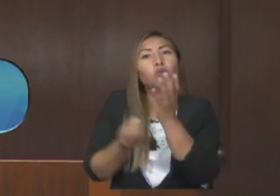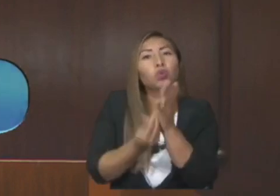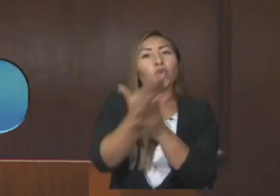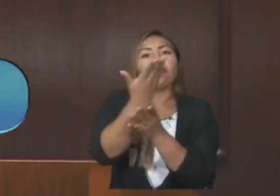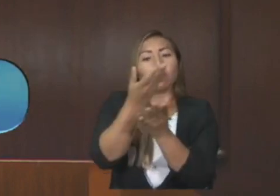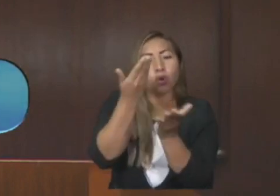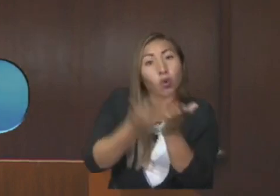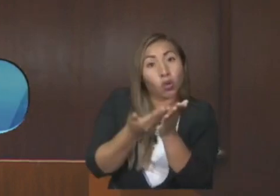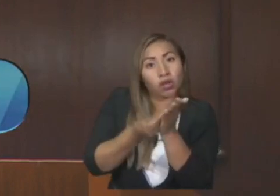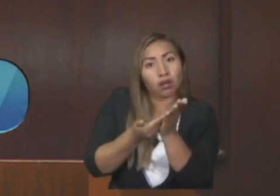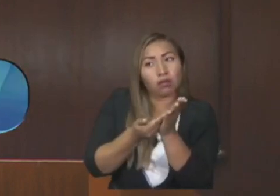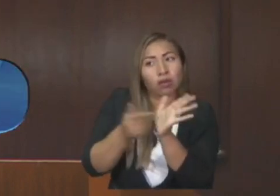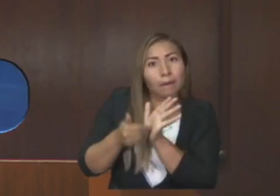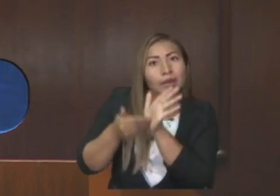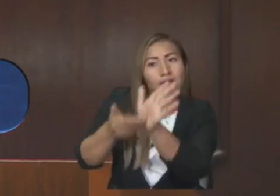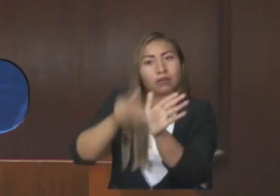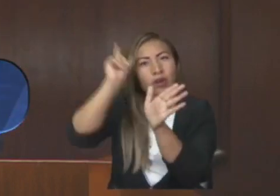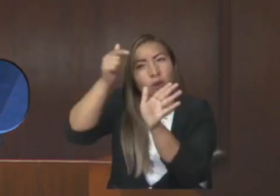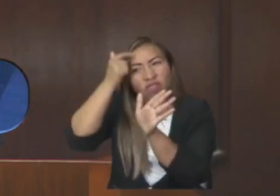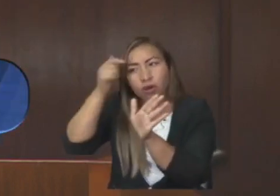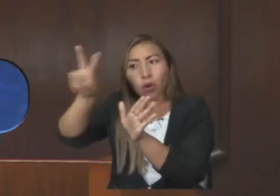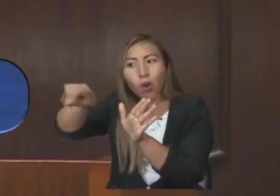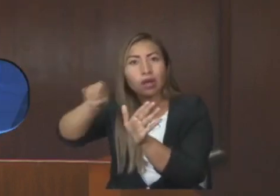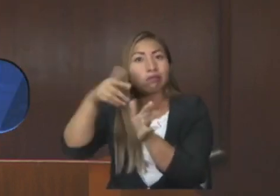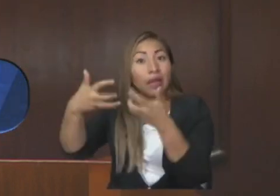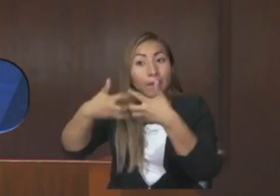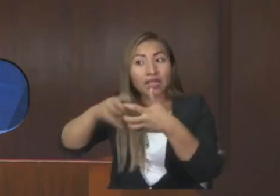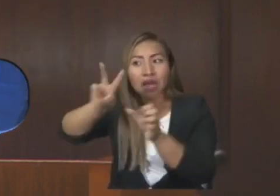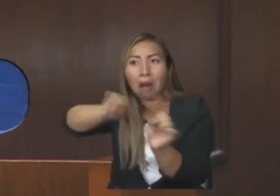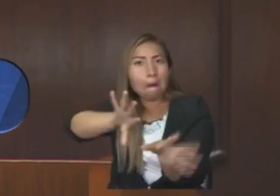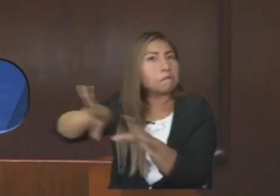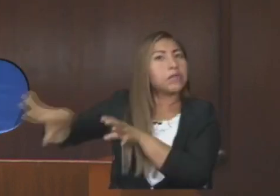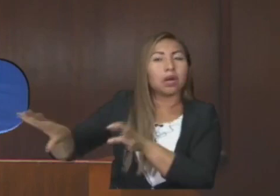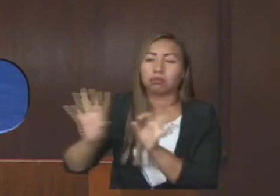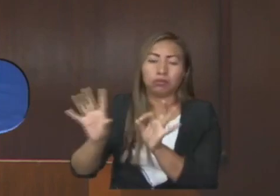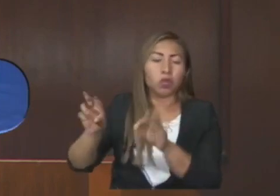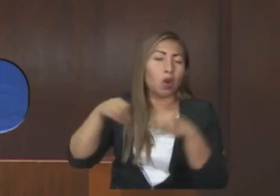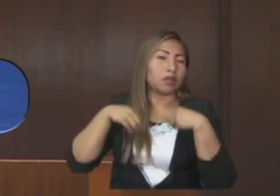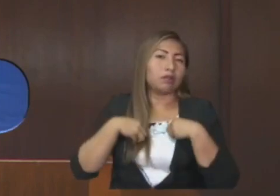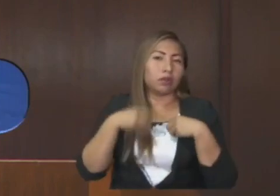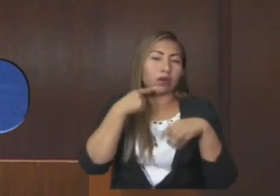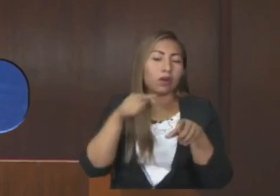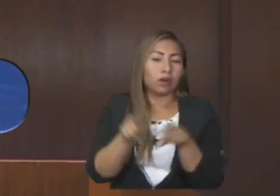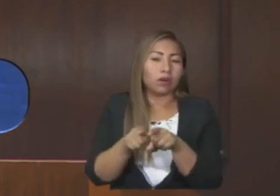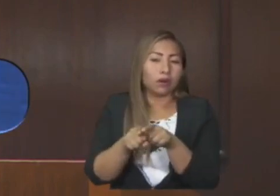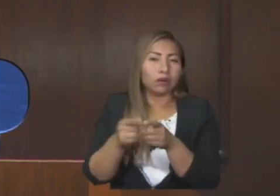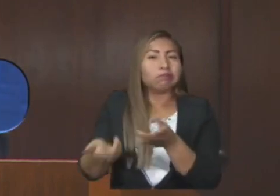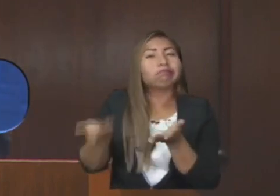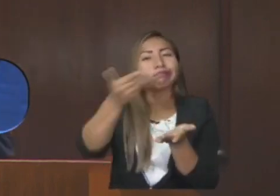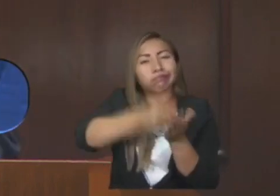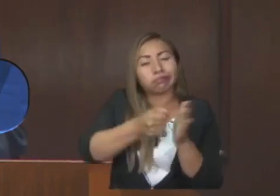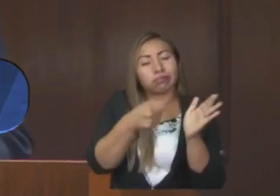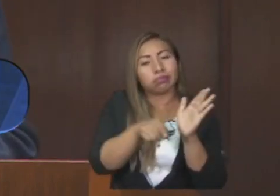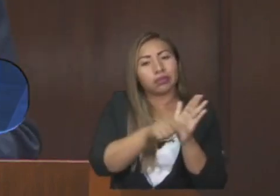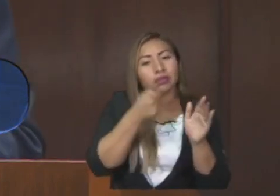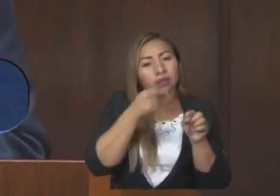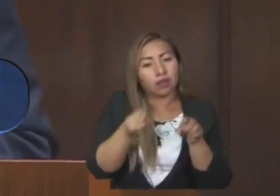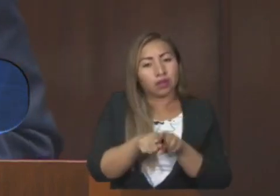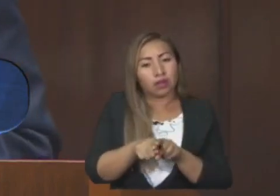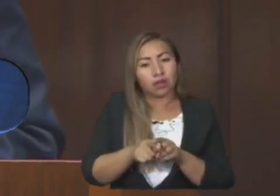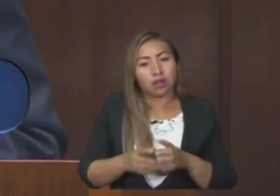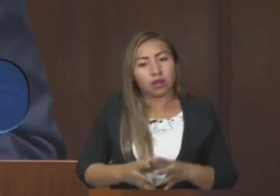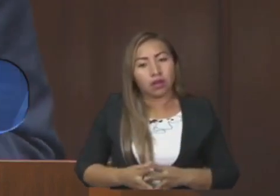Nacional. La firma del nuevo contrato no ha podido concretarse porque aún